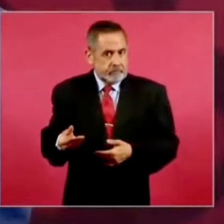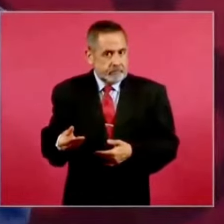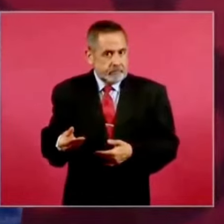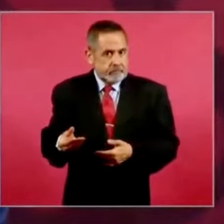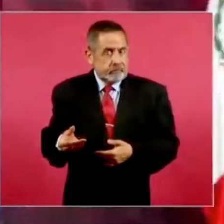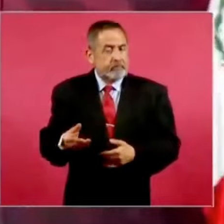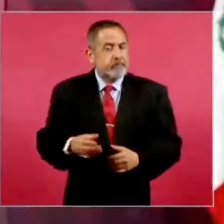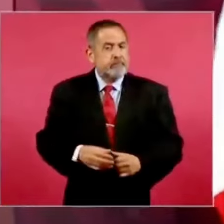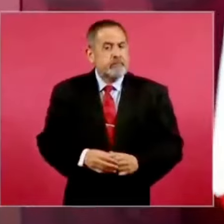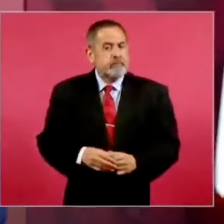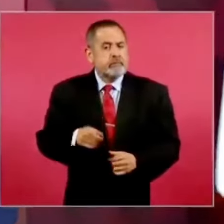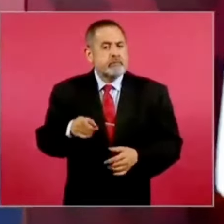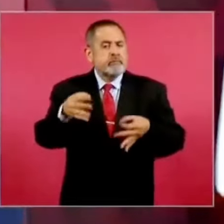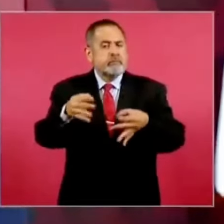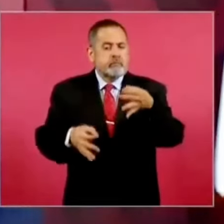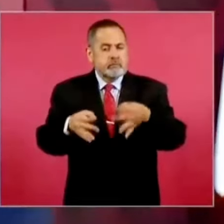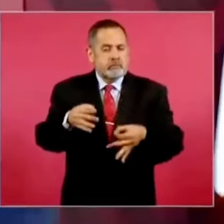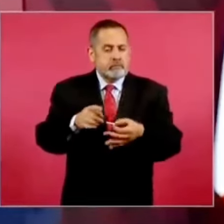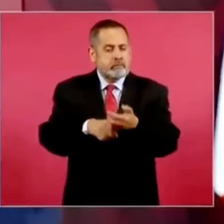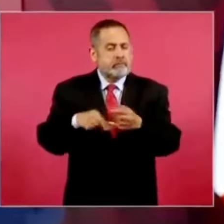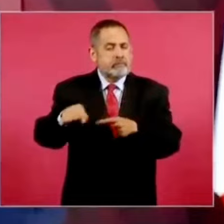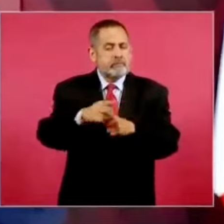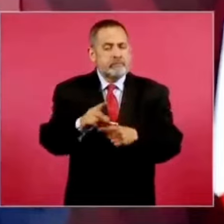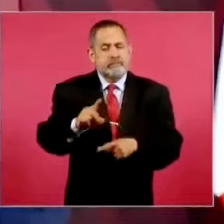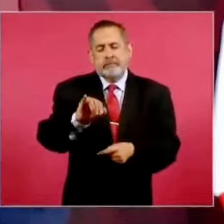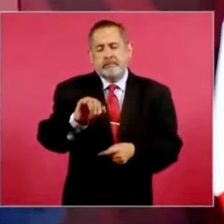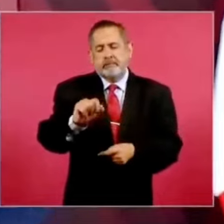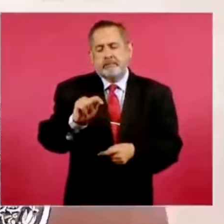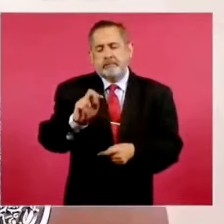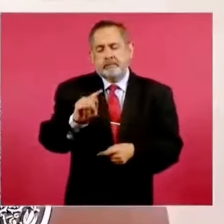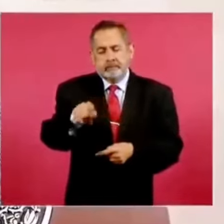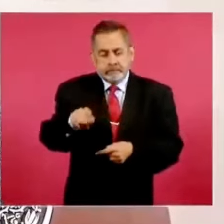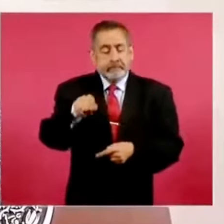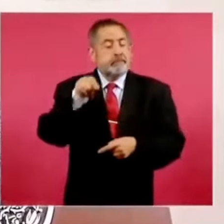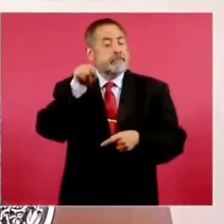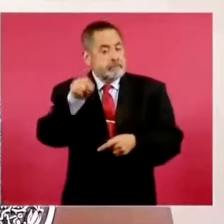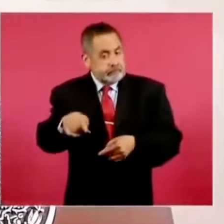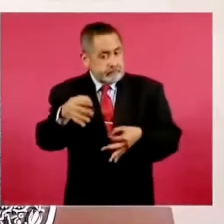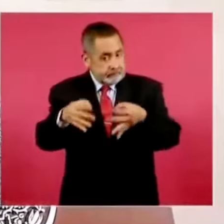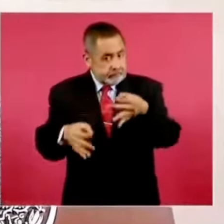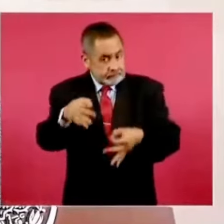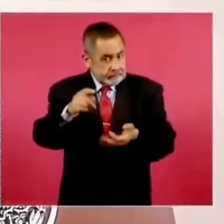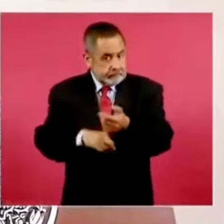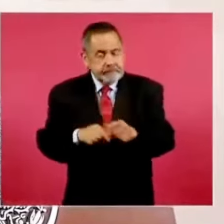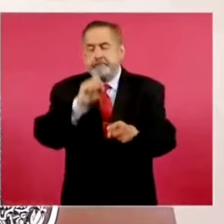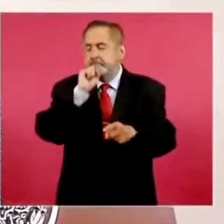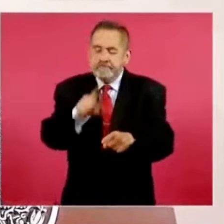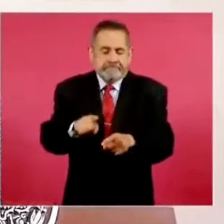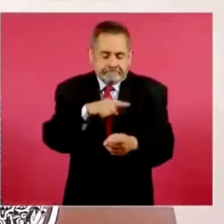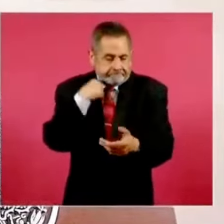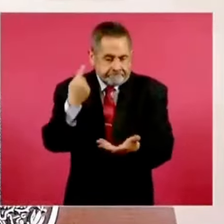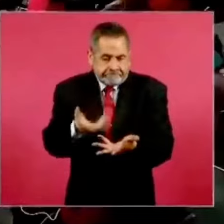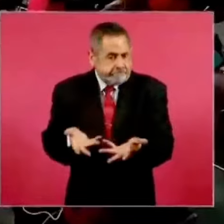un juzgado de distrito y allá en ese juzgado de distrito también